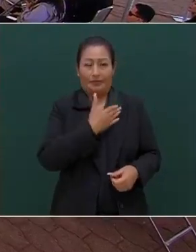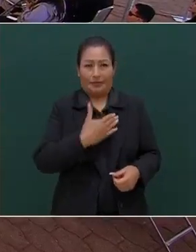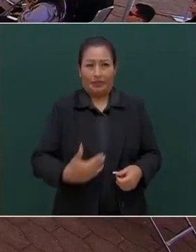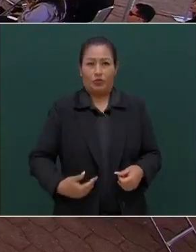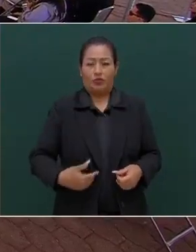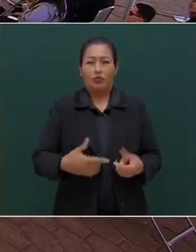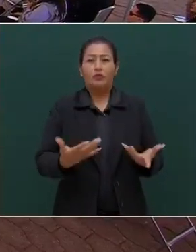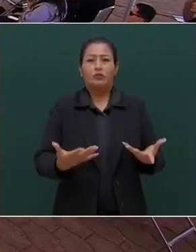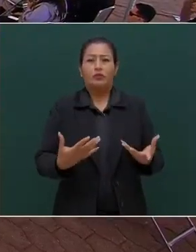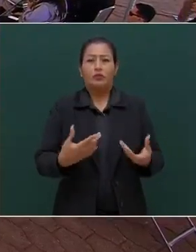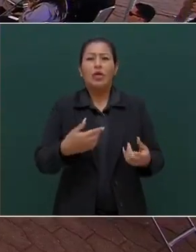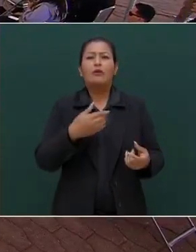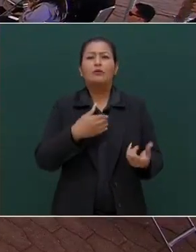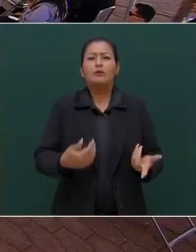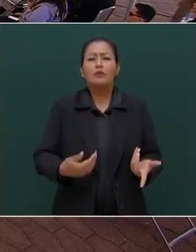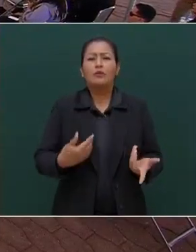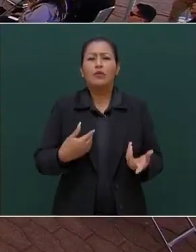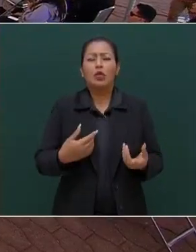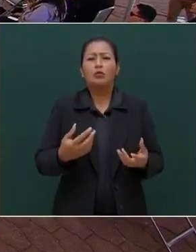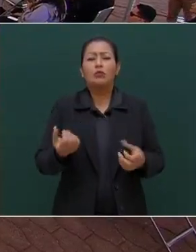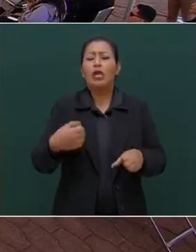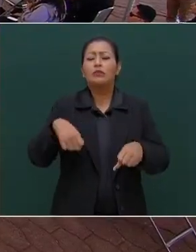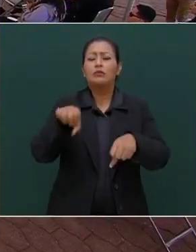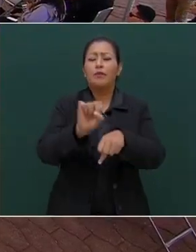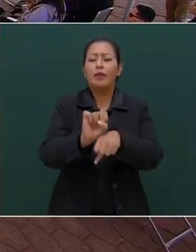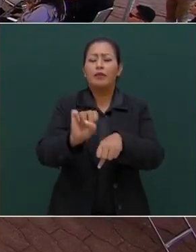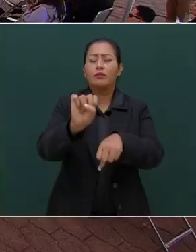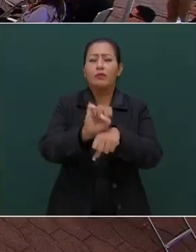¿cómo se enteraba? Cada semana,